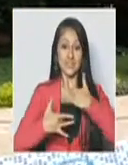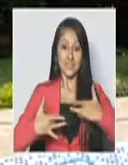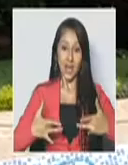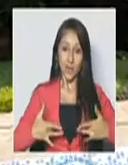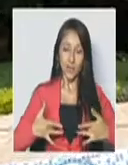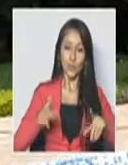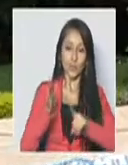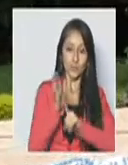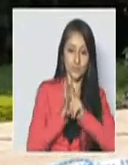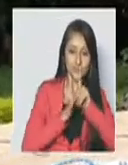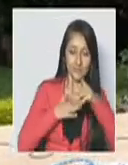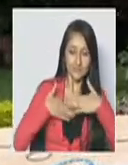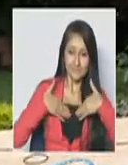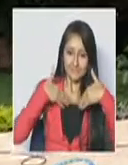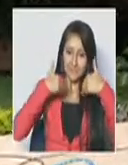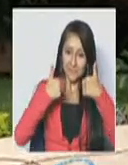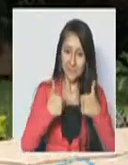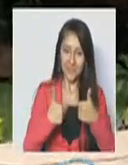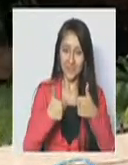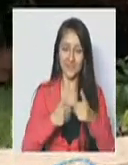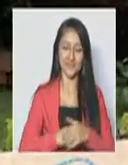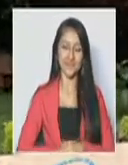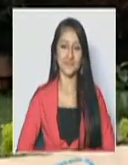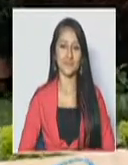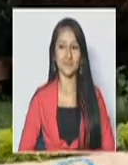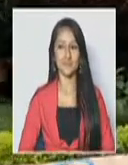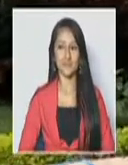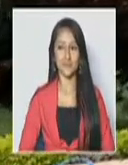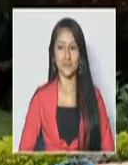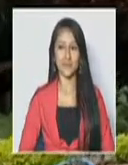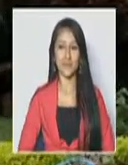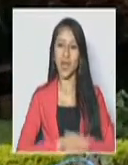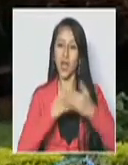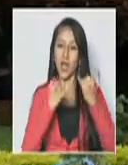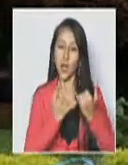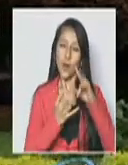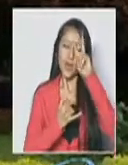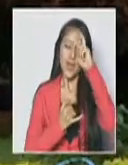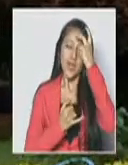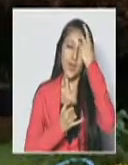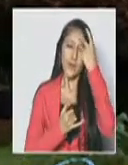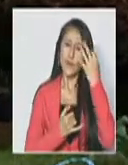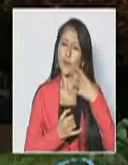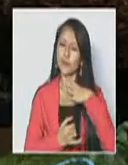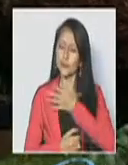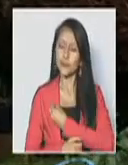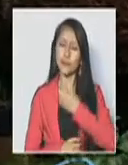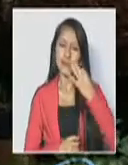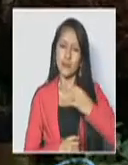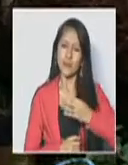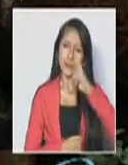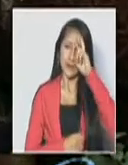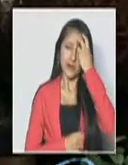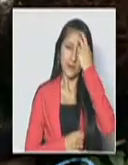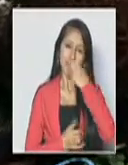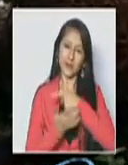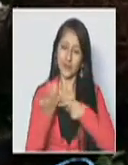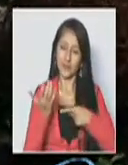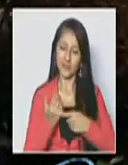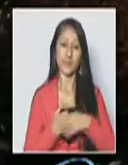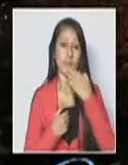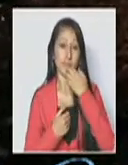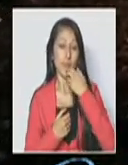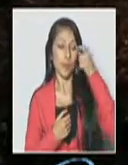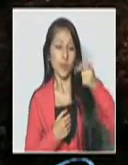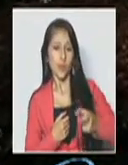condiciones de salud pero resulta que estamos cayendo en un error muy grande porque la persona nos